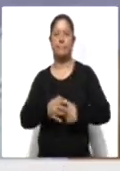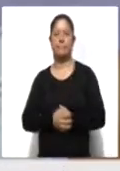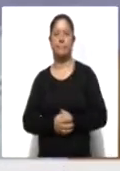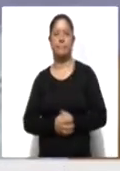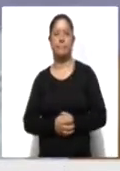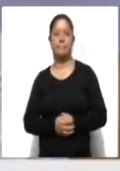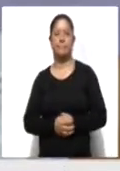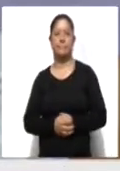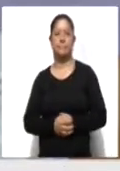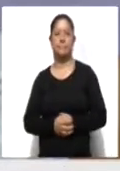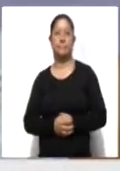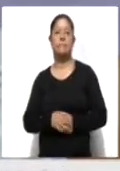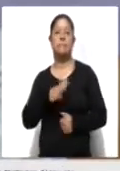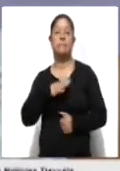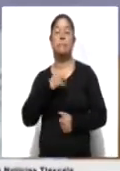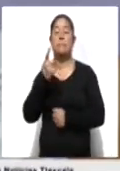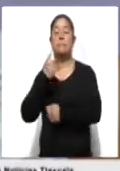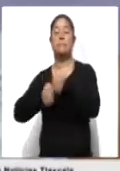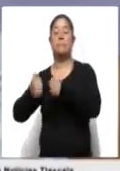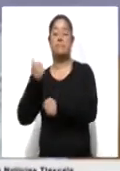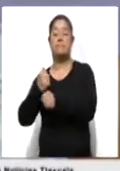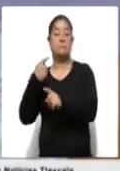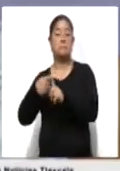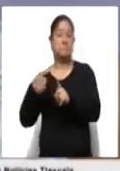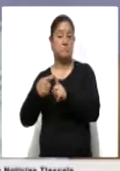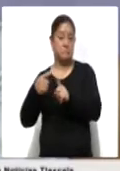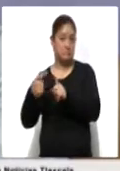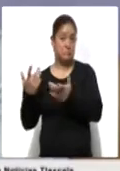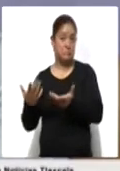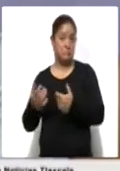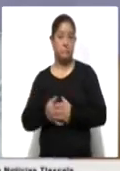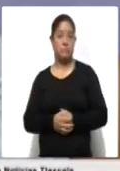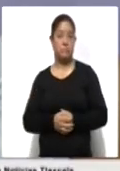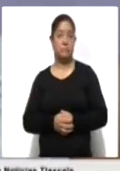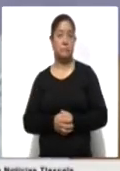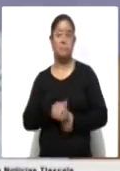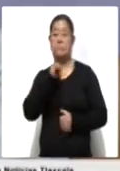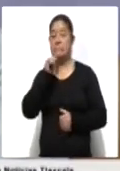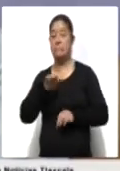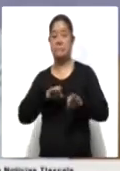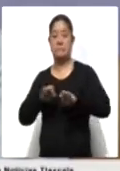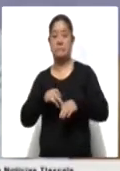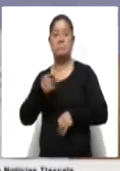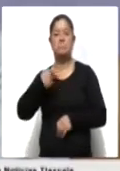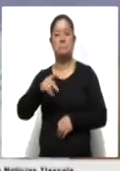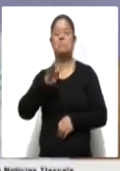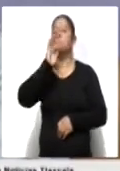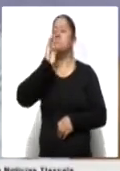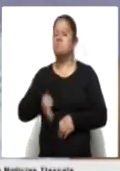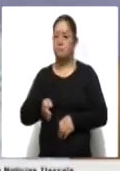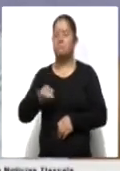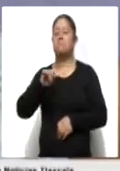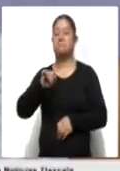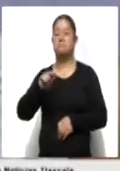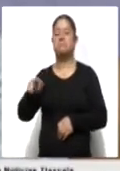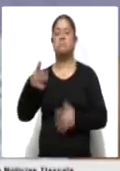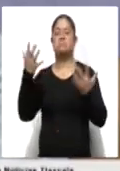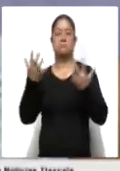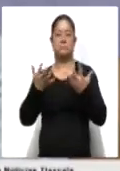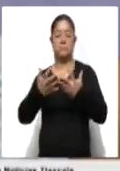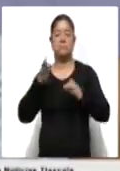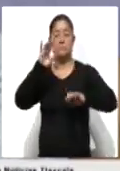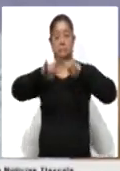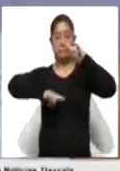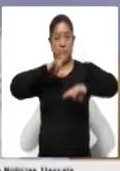ya teníamos año y medio que no realizamos algún evento, pero se toma la determinación de realizarla, pero siempre y cuando